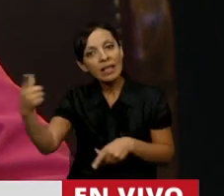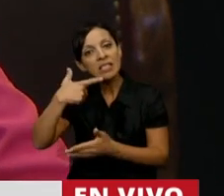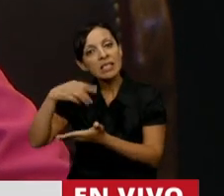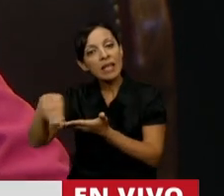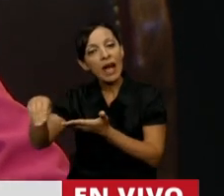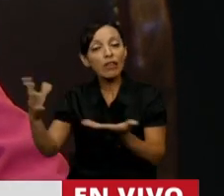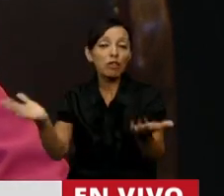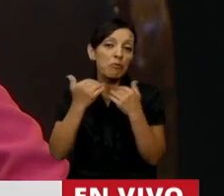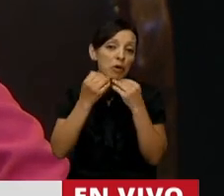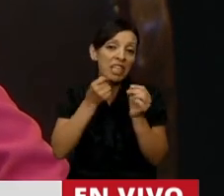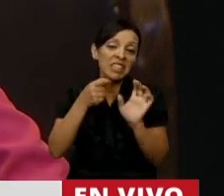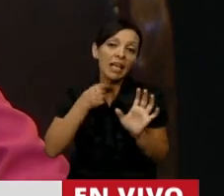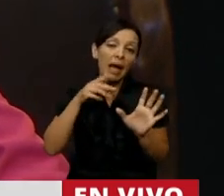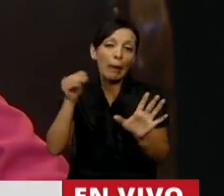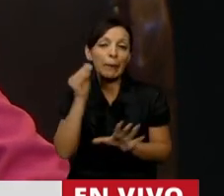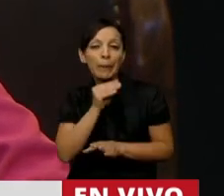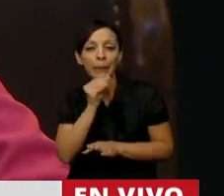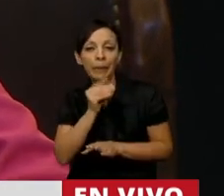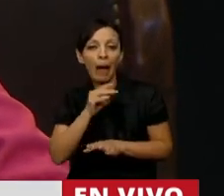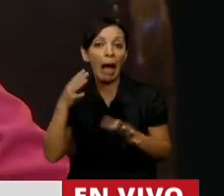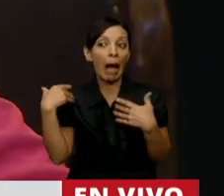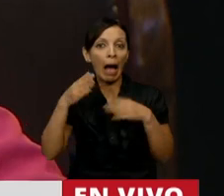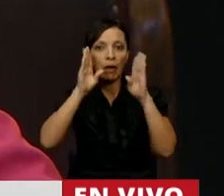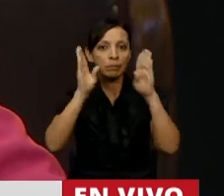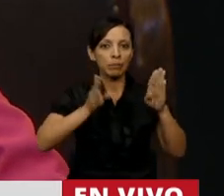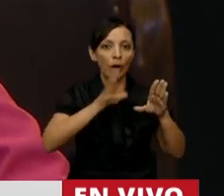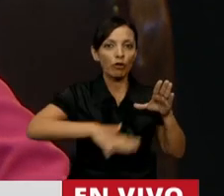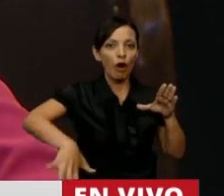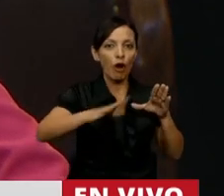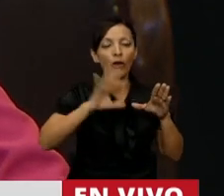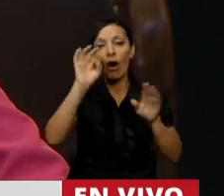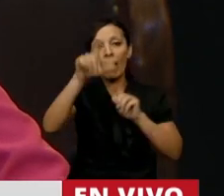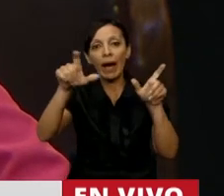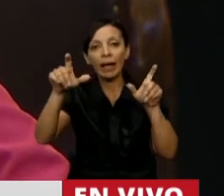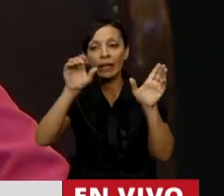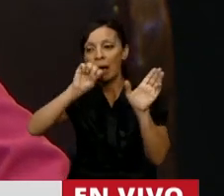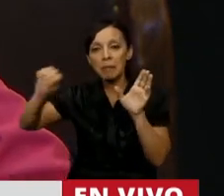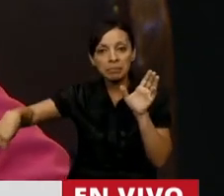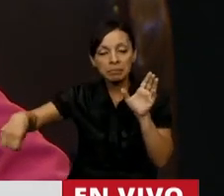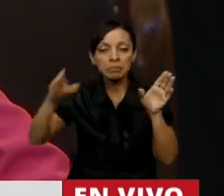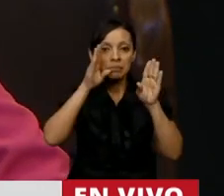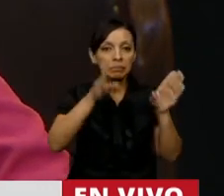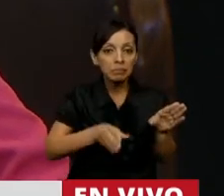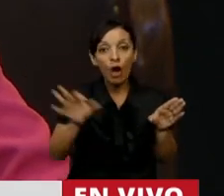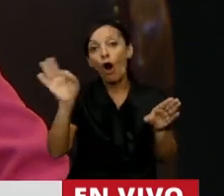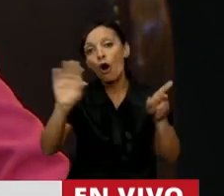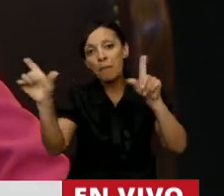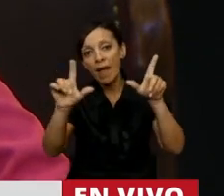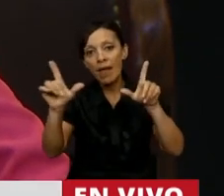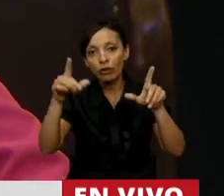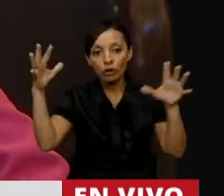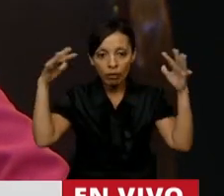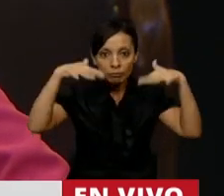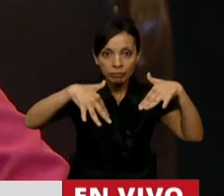sé si para que pase desapercibido o para que si la gente pierde interés en esa cuestión o los medios,